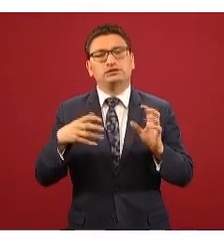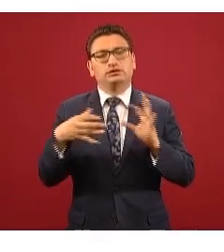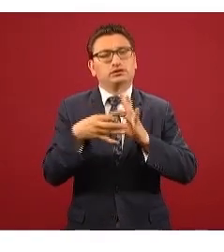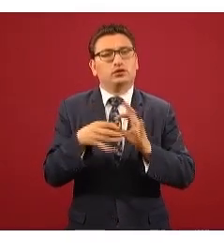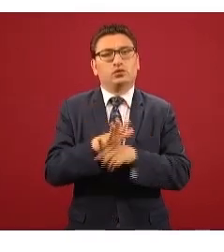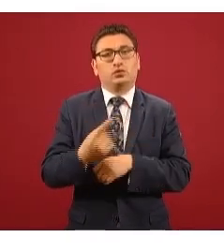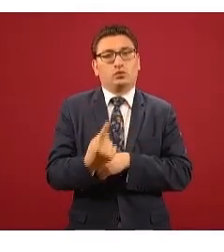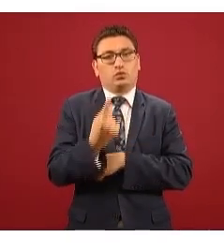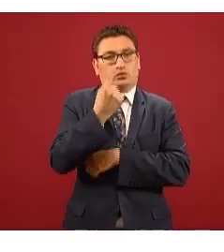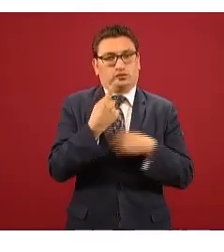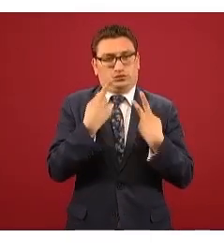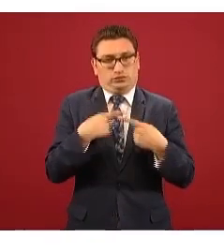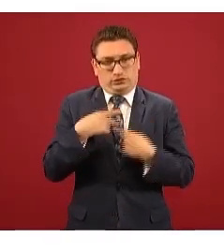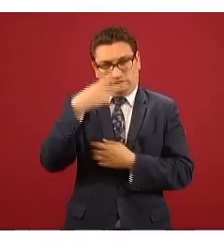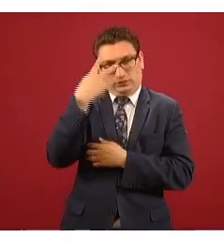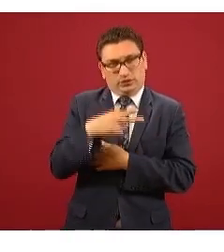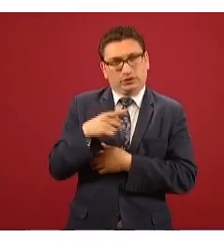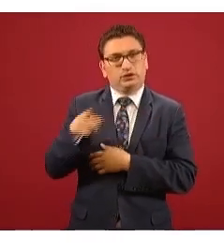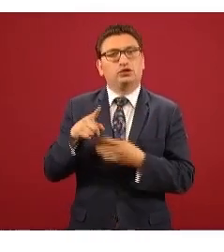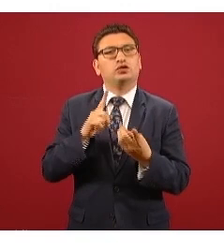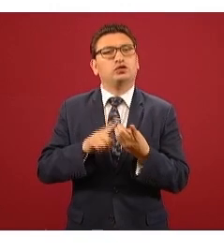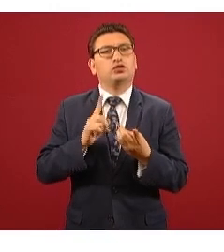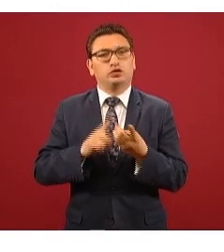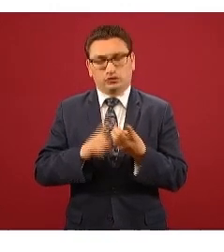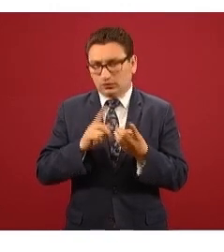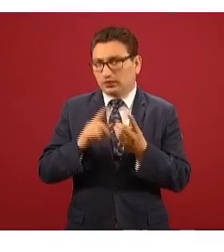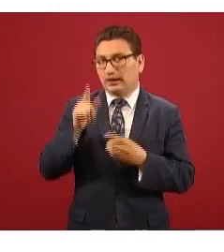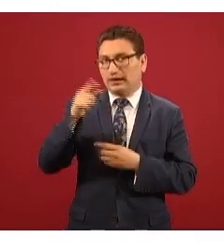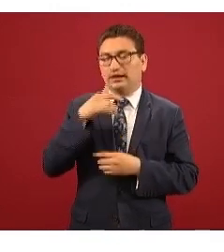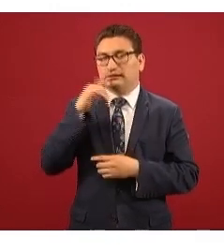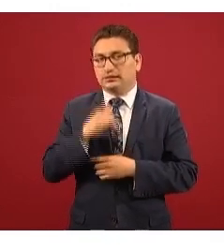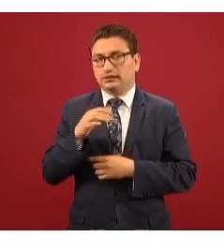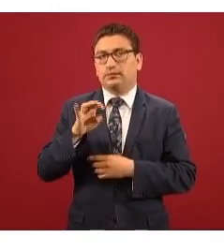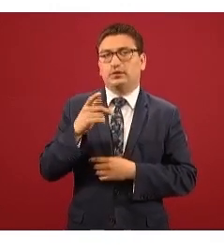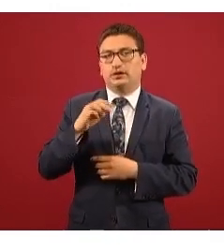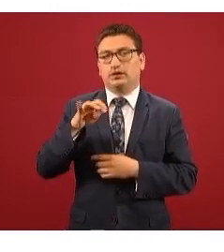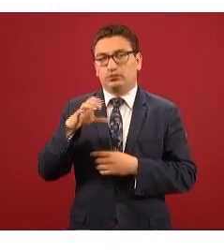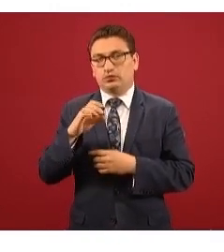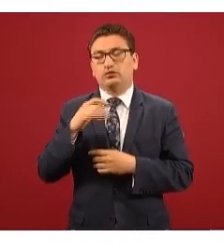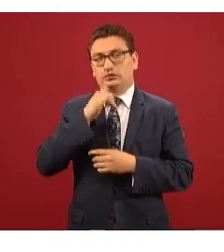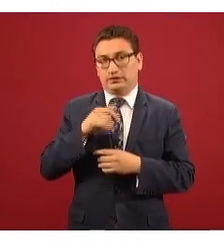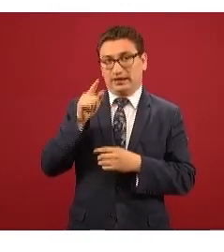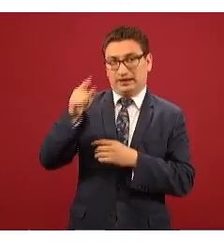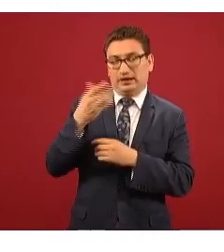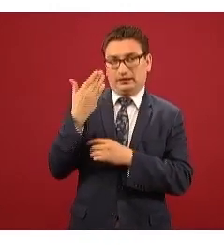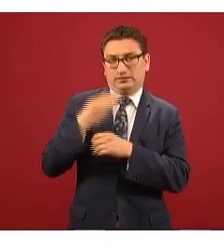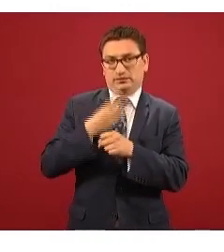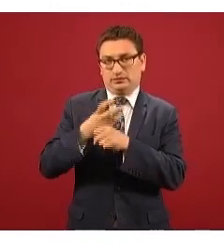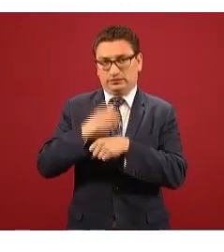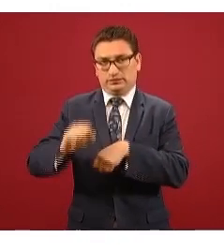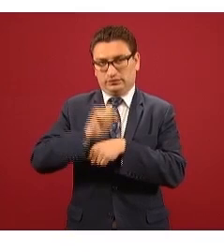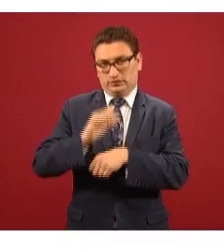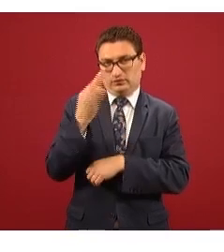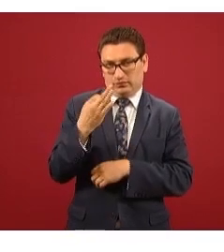una persona también de nacionalidad mexicana que se encuentra en Bérgamo, Italia, que es el sitio donde estuvieron en la tercera semana de